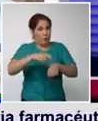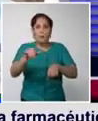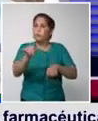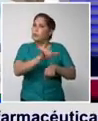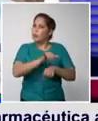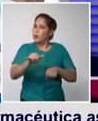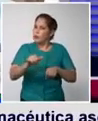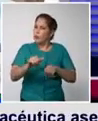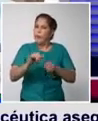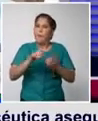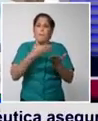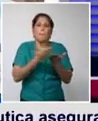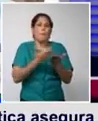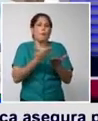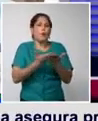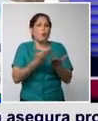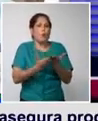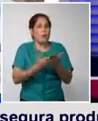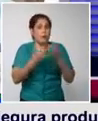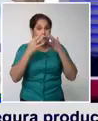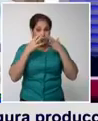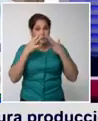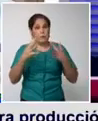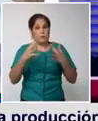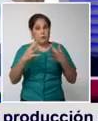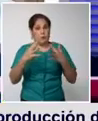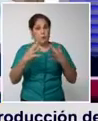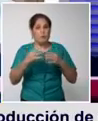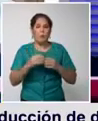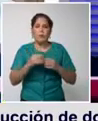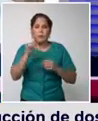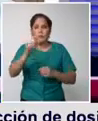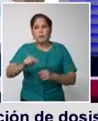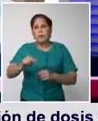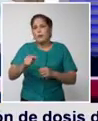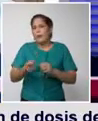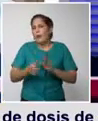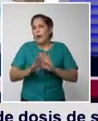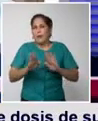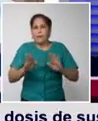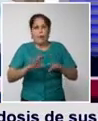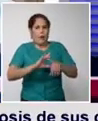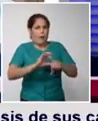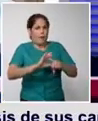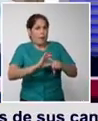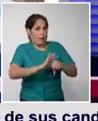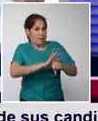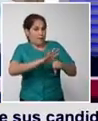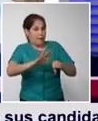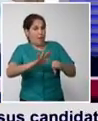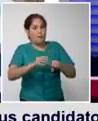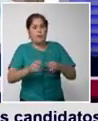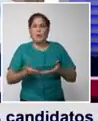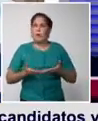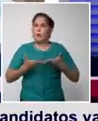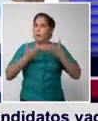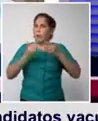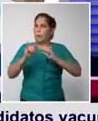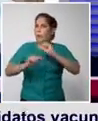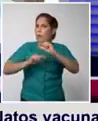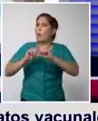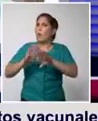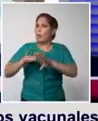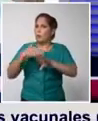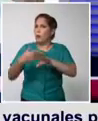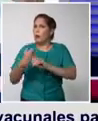una prueba de concepto muy importante en convalecientes, es decir, personas que han padecido la enfermedad,